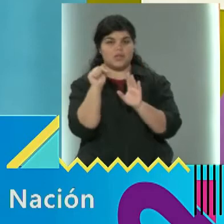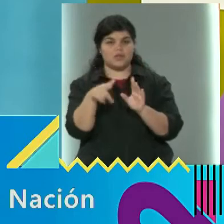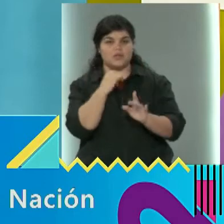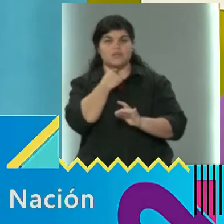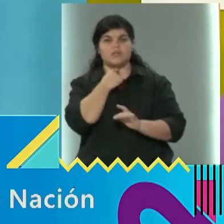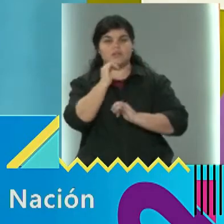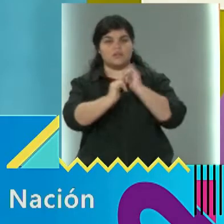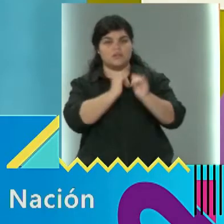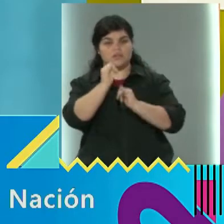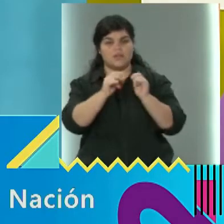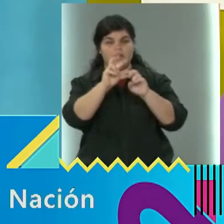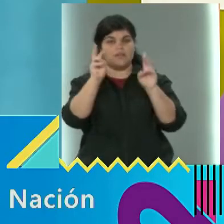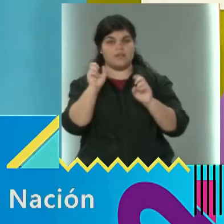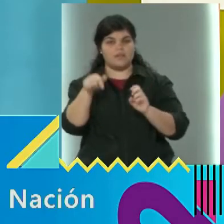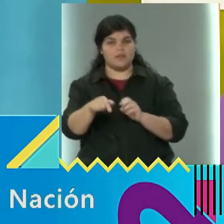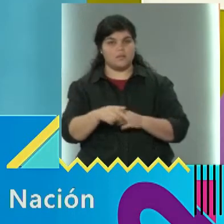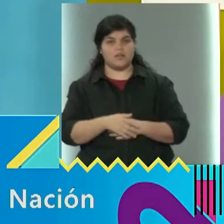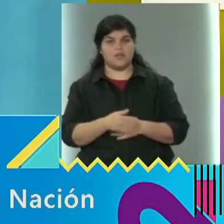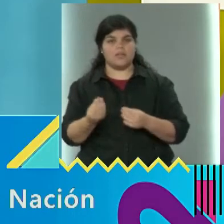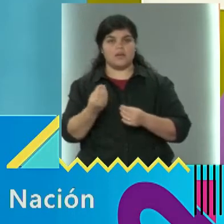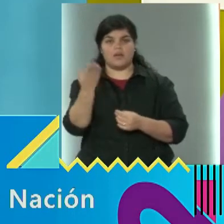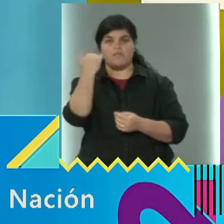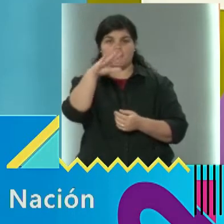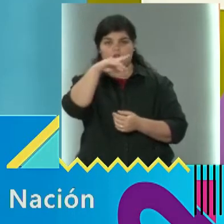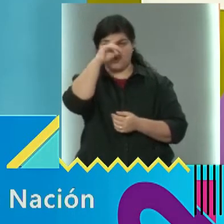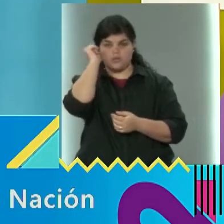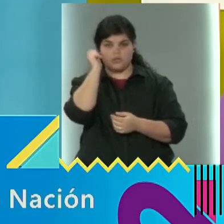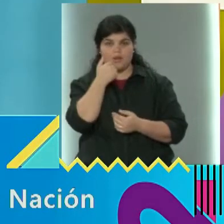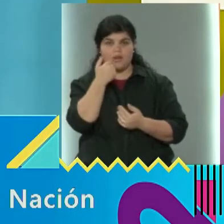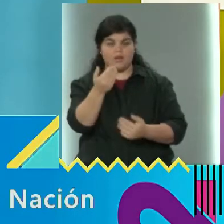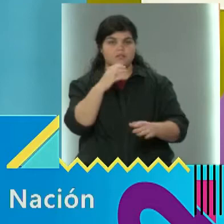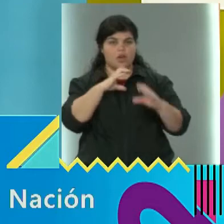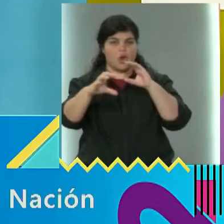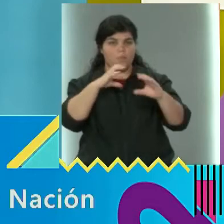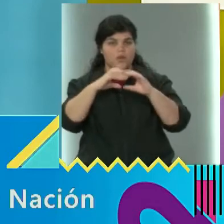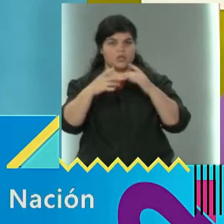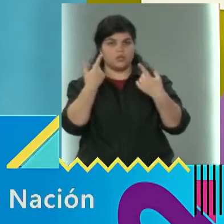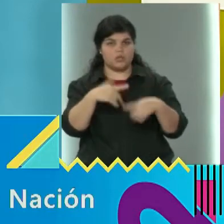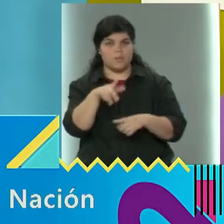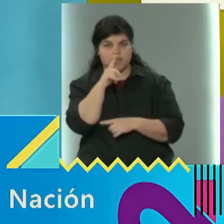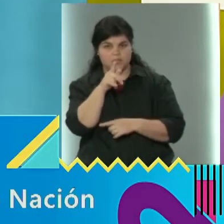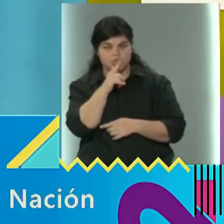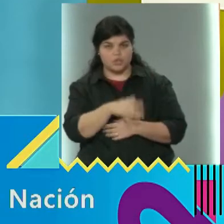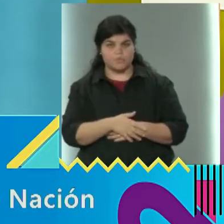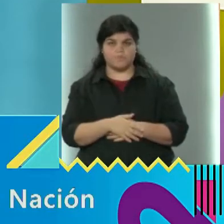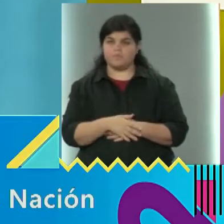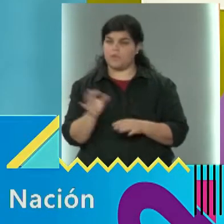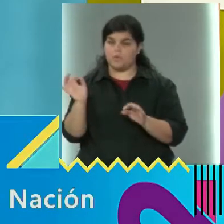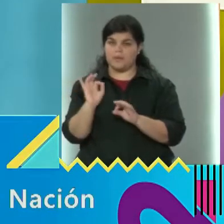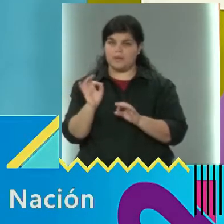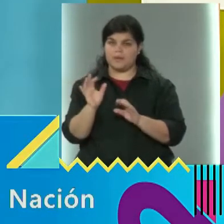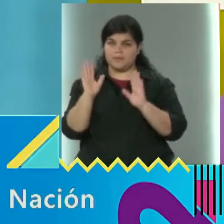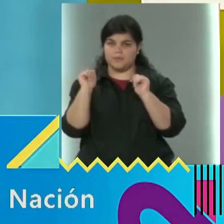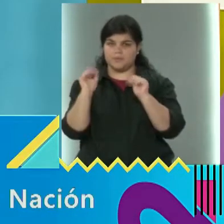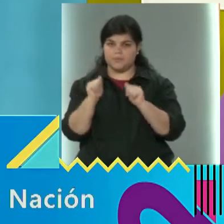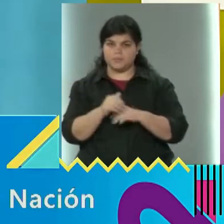hacer, o por lo menos de las proyecciones que se hacen desde el Banco Nación. Muchísimas gracias por la comunicación con Distintos Parecidos. Bueno, por nada. Hasta luego.